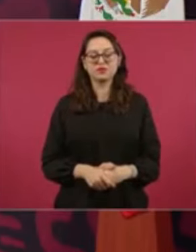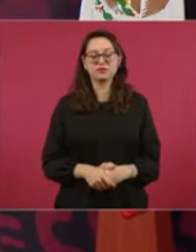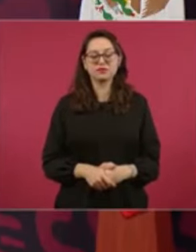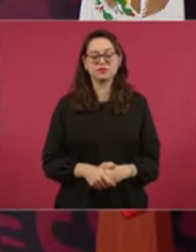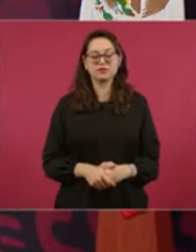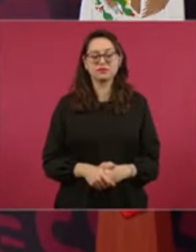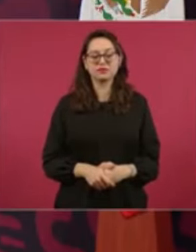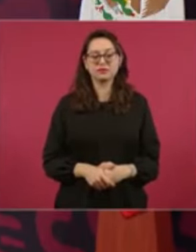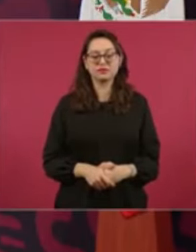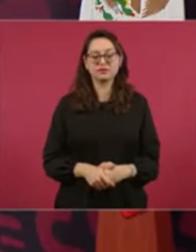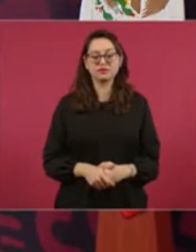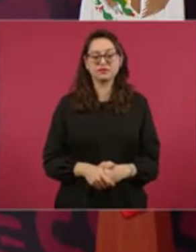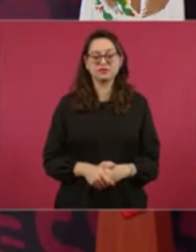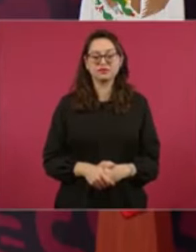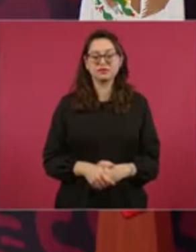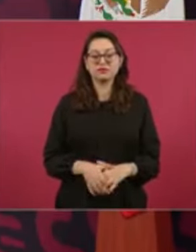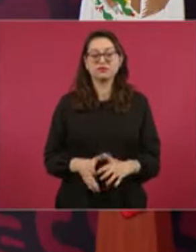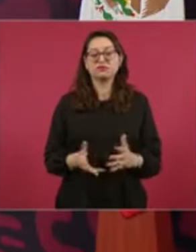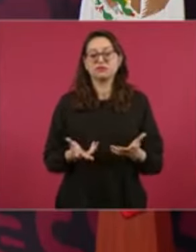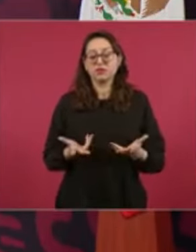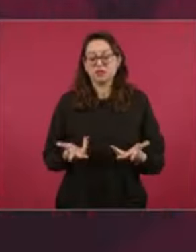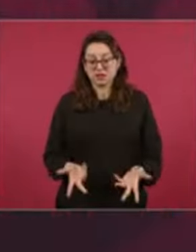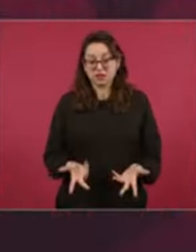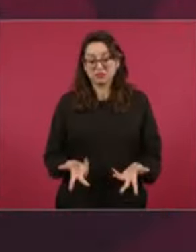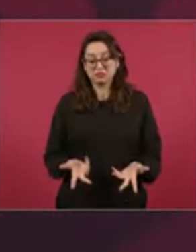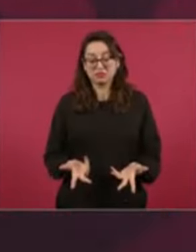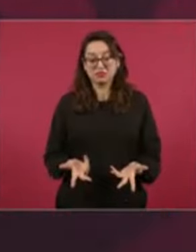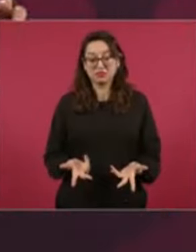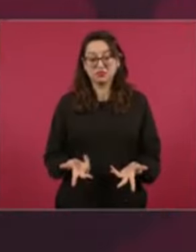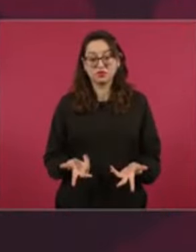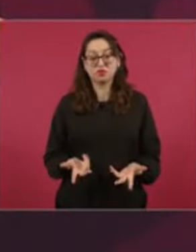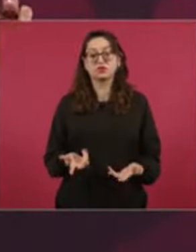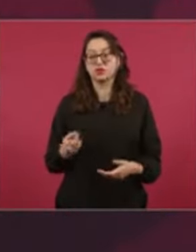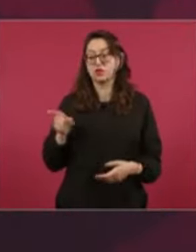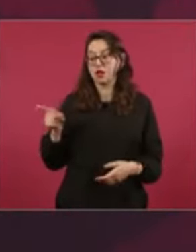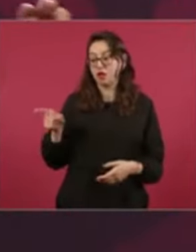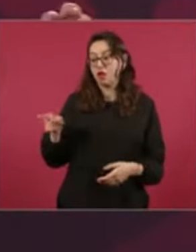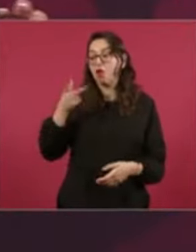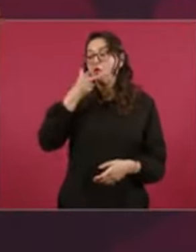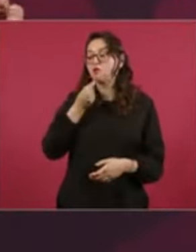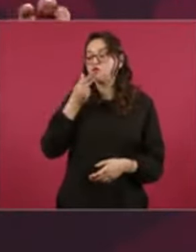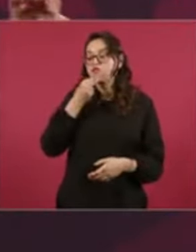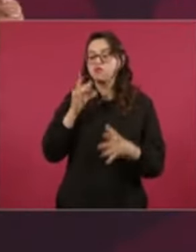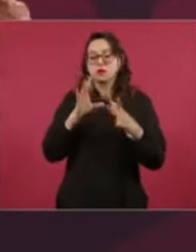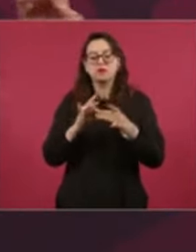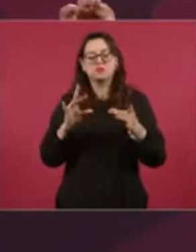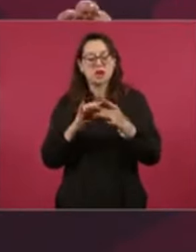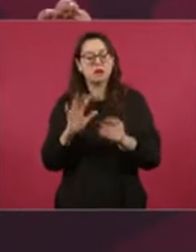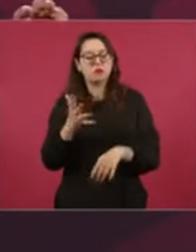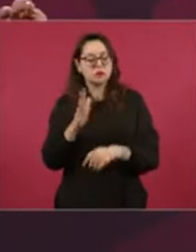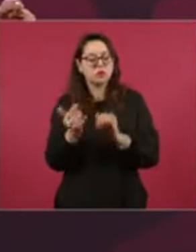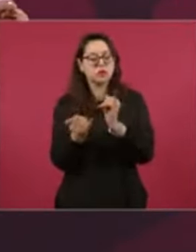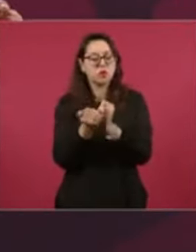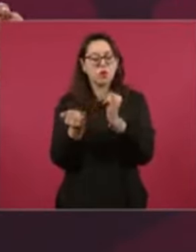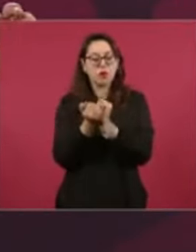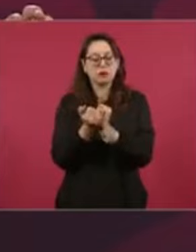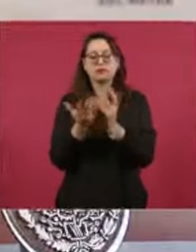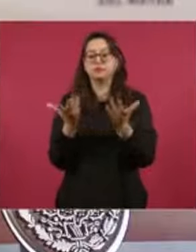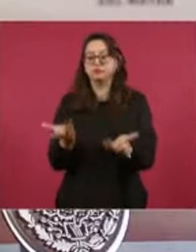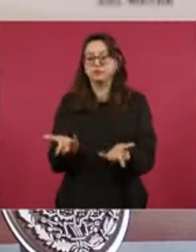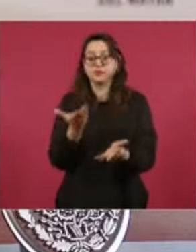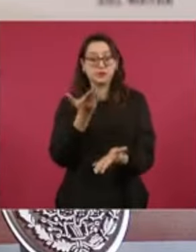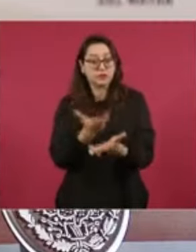de que está recibiendo la gente ahora sus apoyos de manera directa, sin intermediarios.